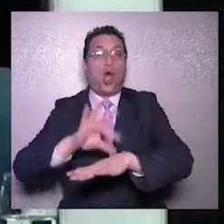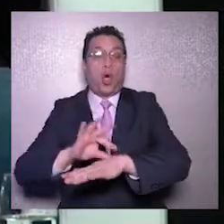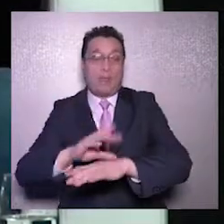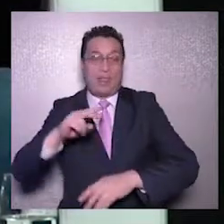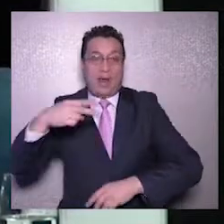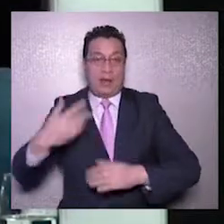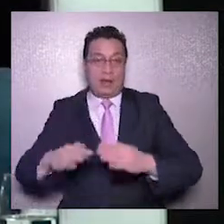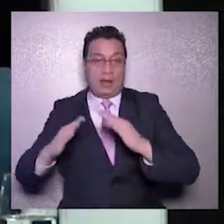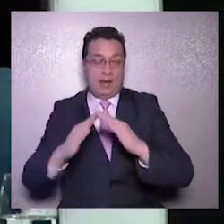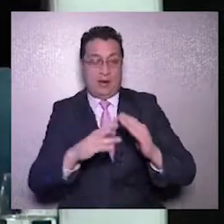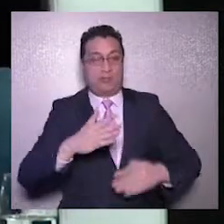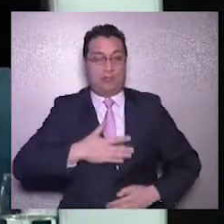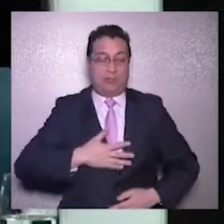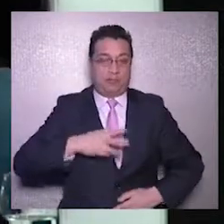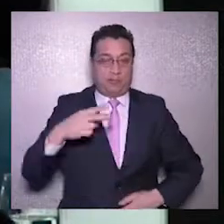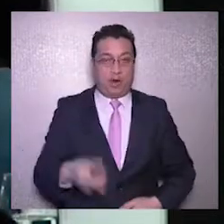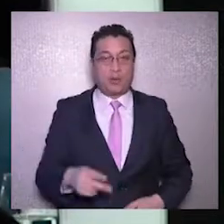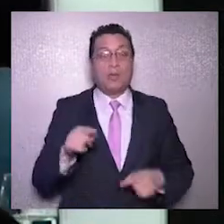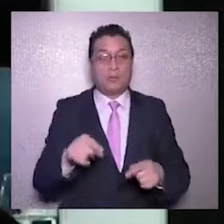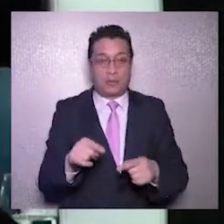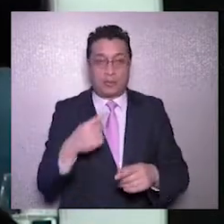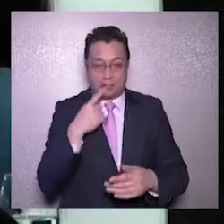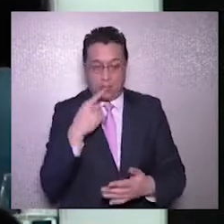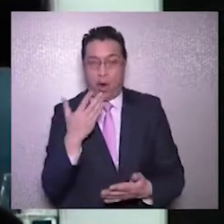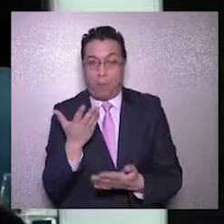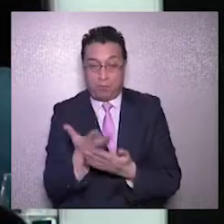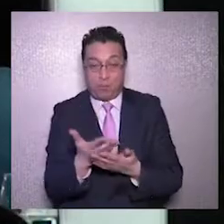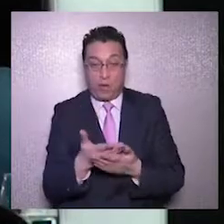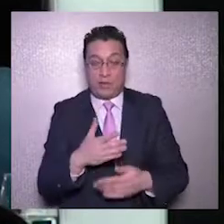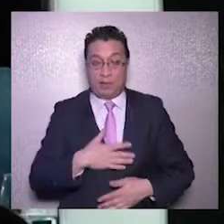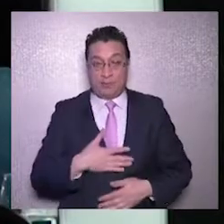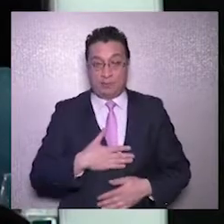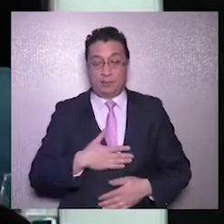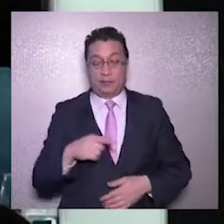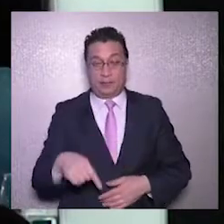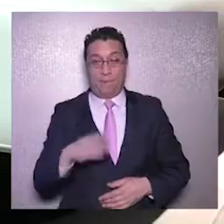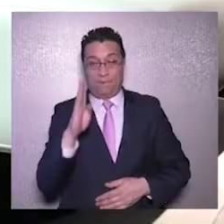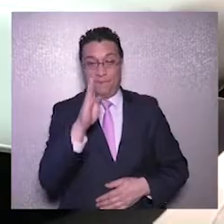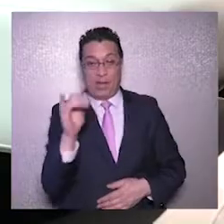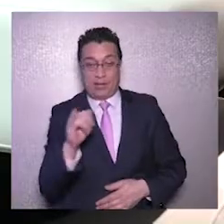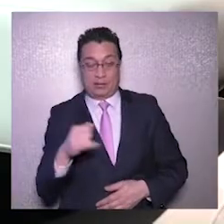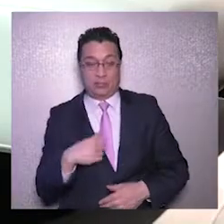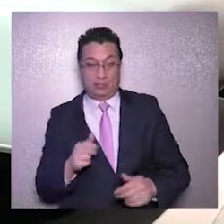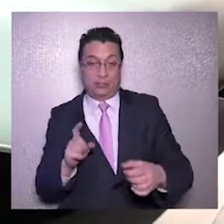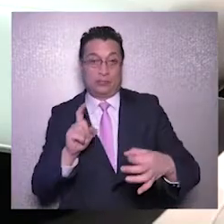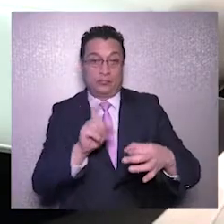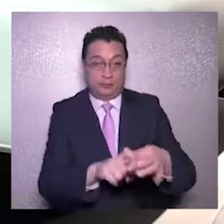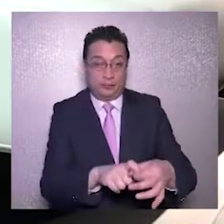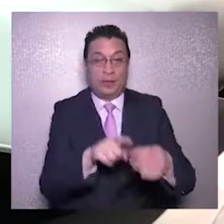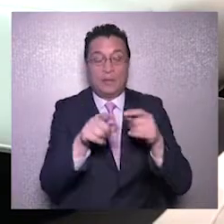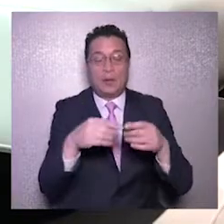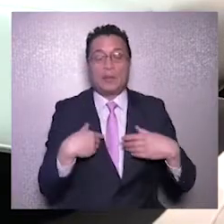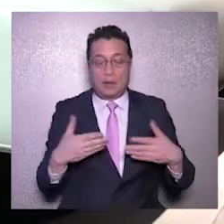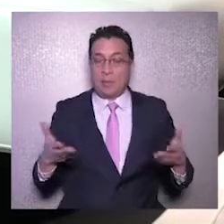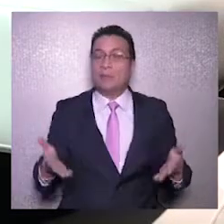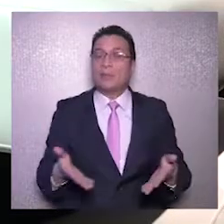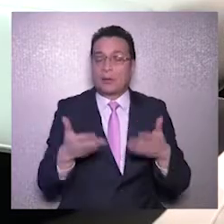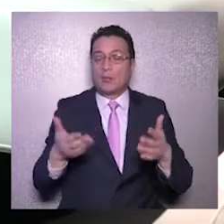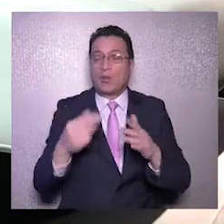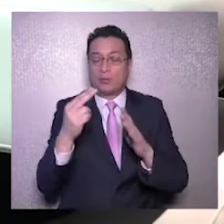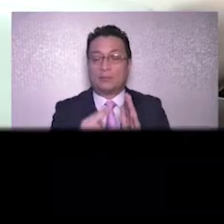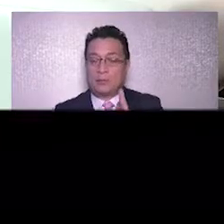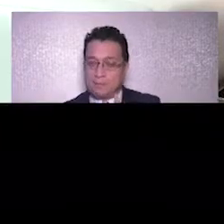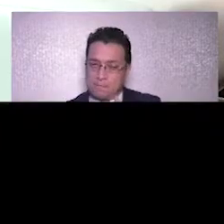tanto, nuestra propuesta desde el sector salud como comando de Beatriz Sánchez es que de verdad queremos impulsar un salto